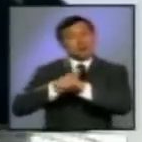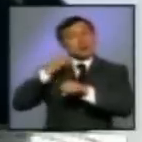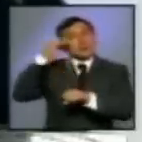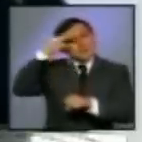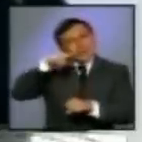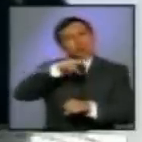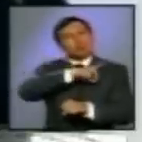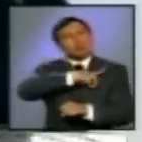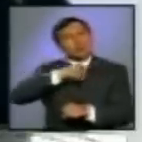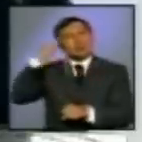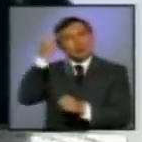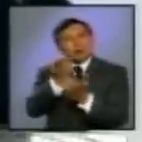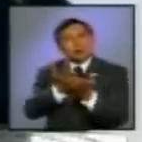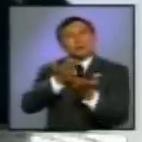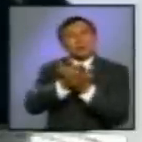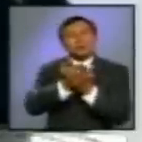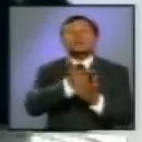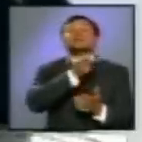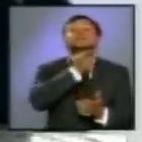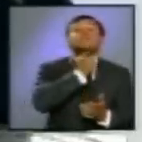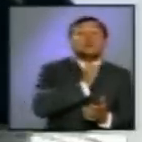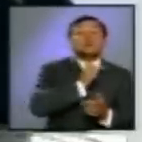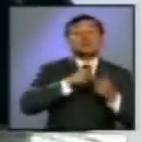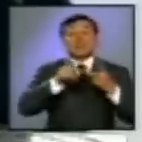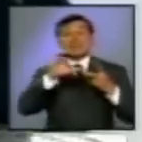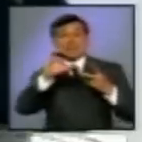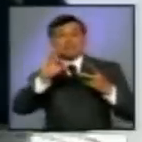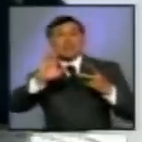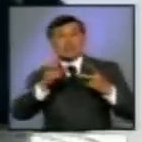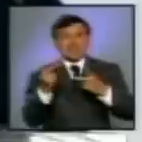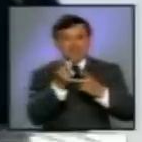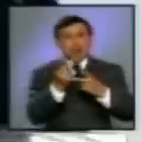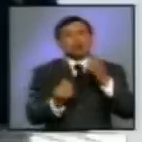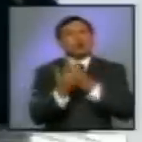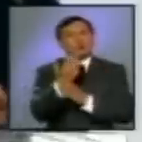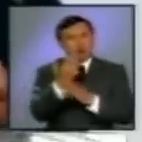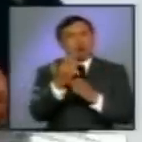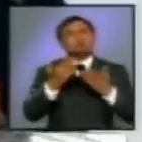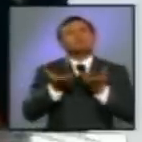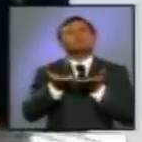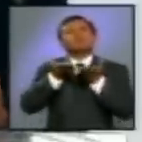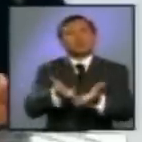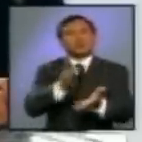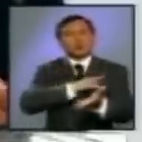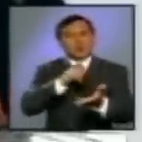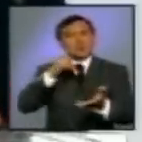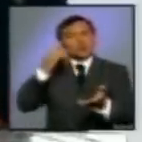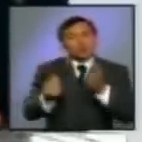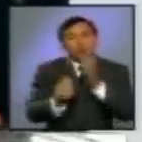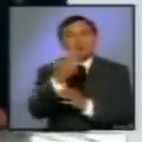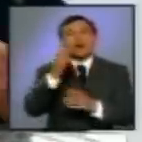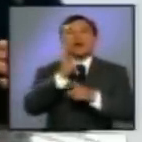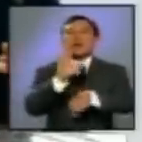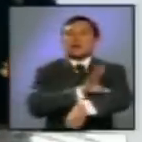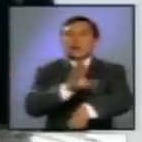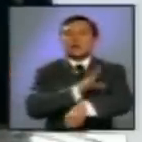Pemex le den mejores ofertas a todos los ciudadanos. Este es el poder de la gente. Energía eólica,